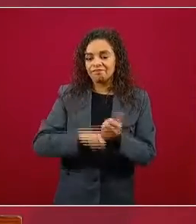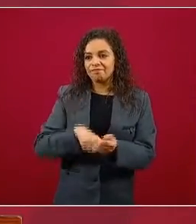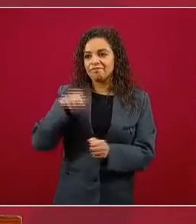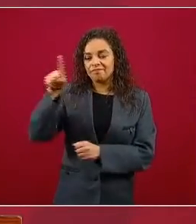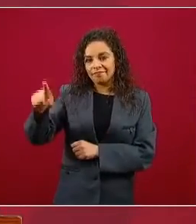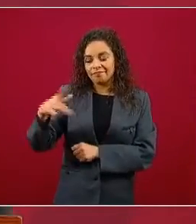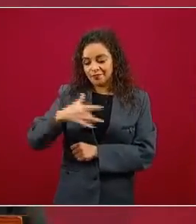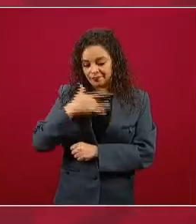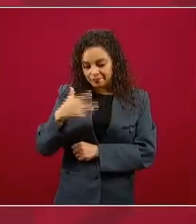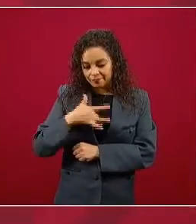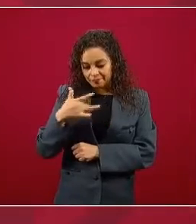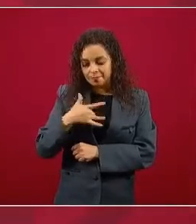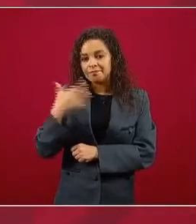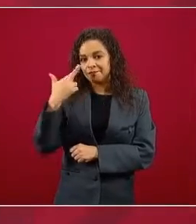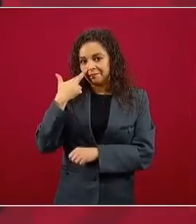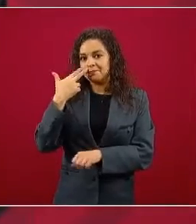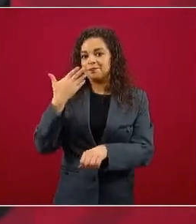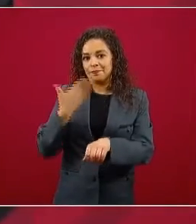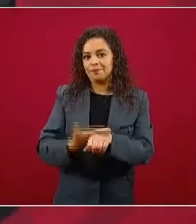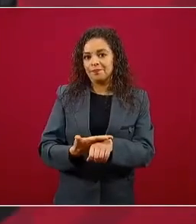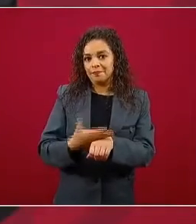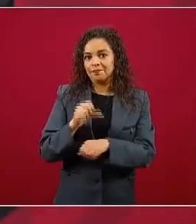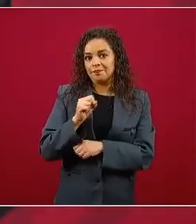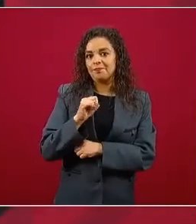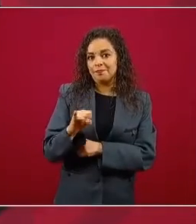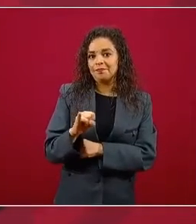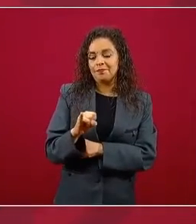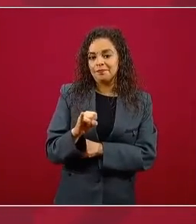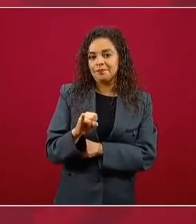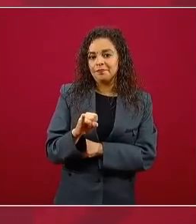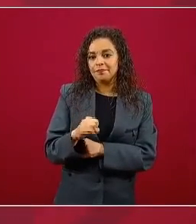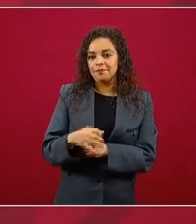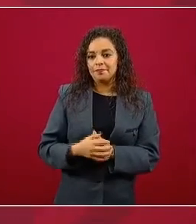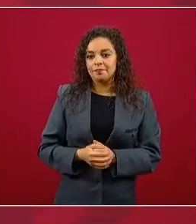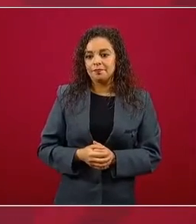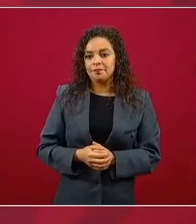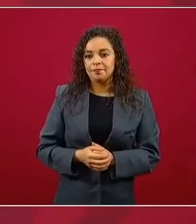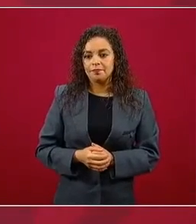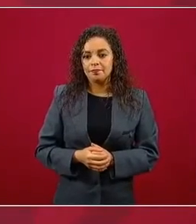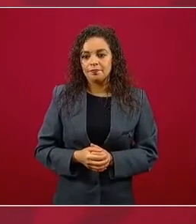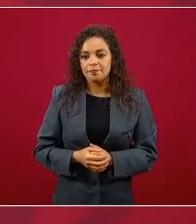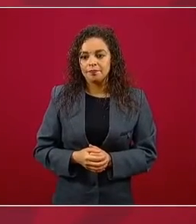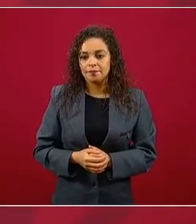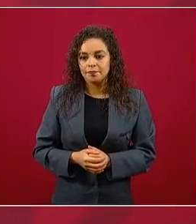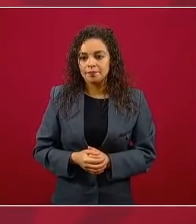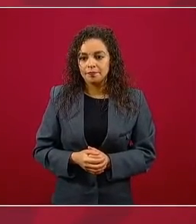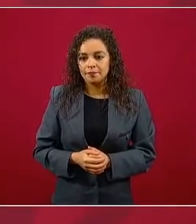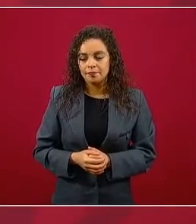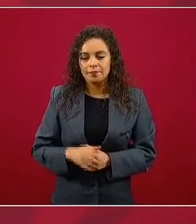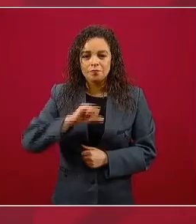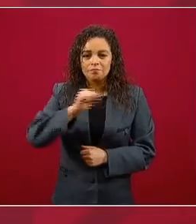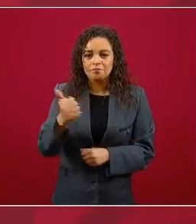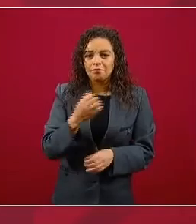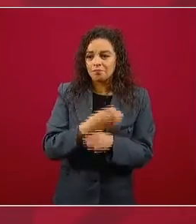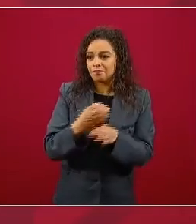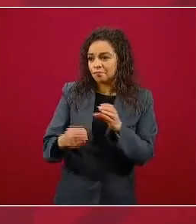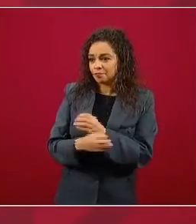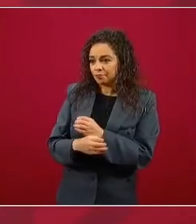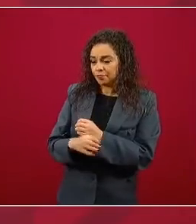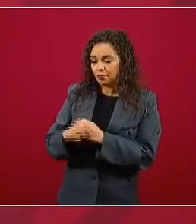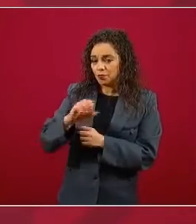y dimensión social. En otros casos, pues no puedo mencionar las